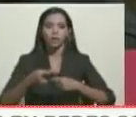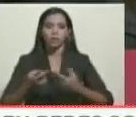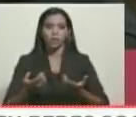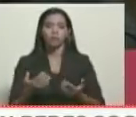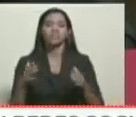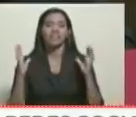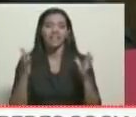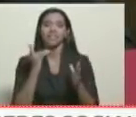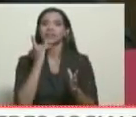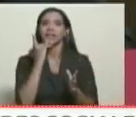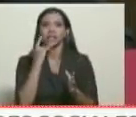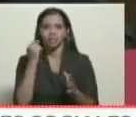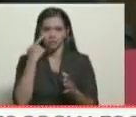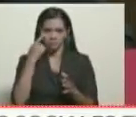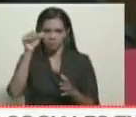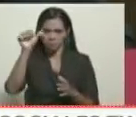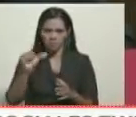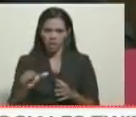valientes, véanlos ustedes,